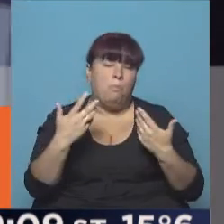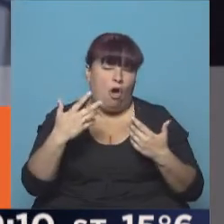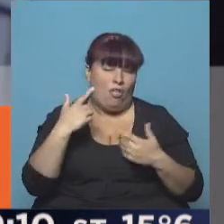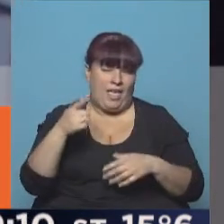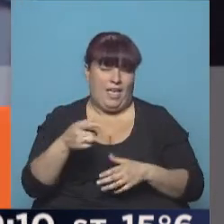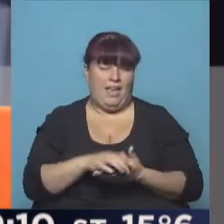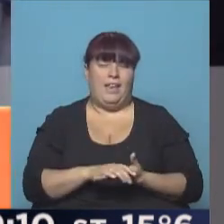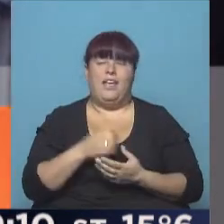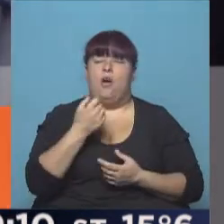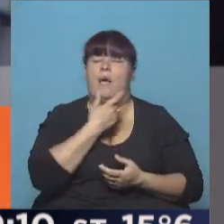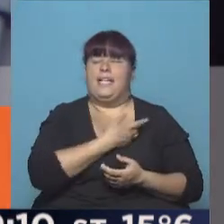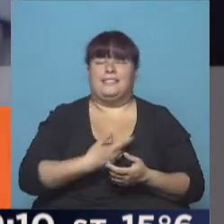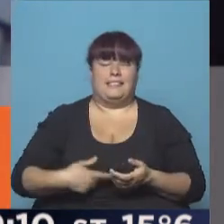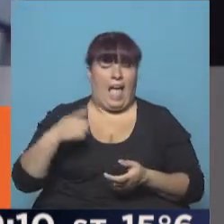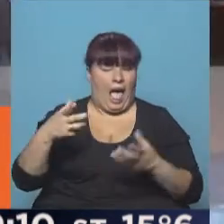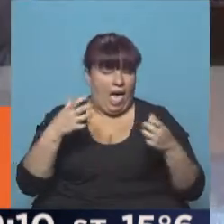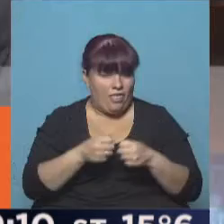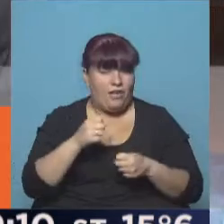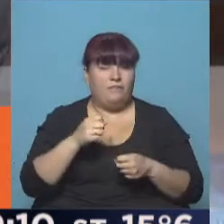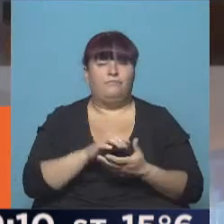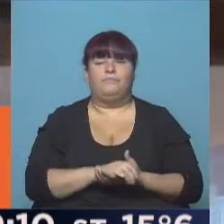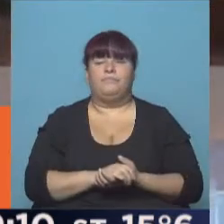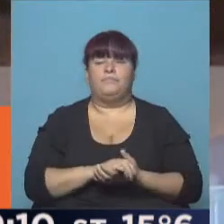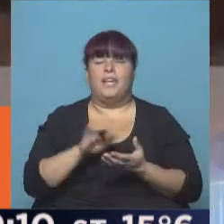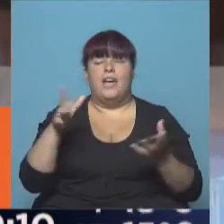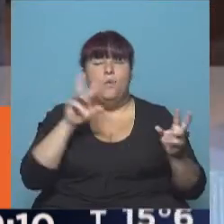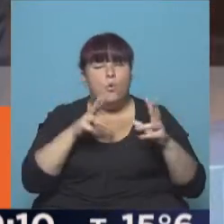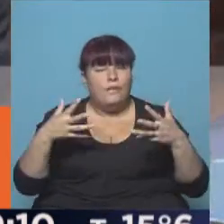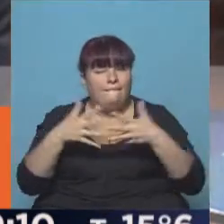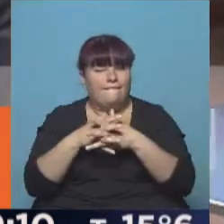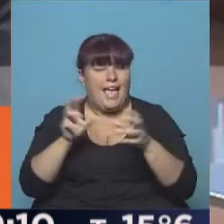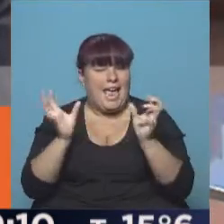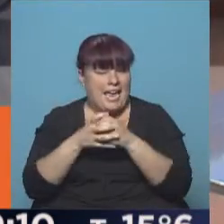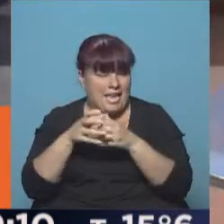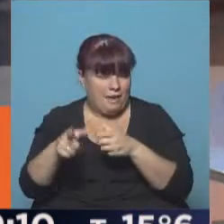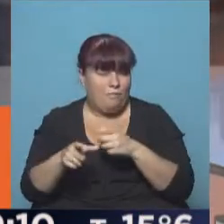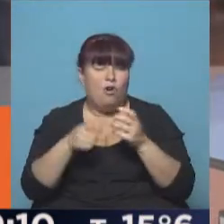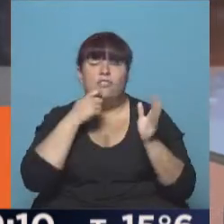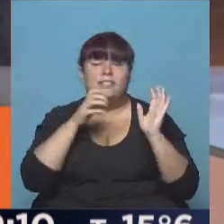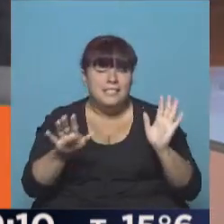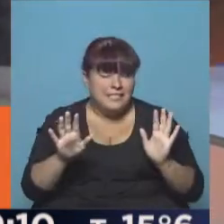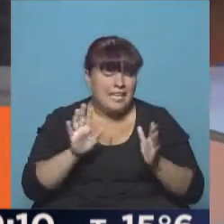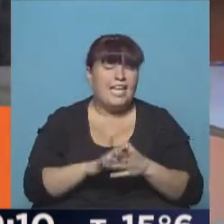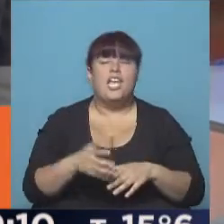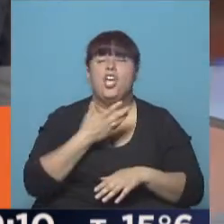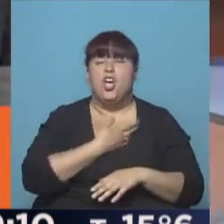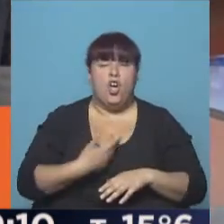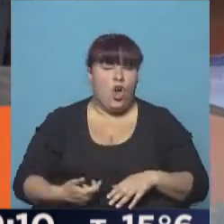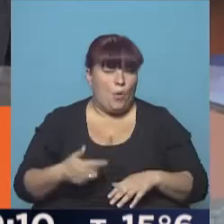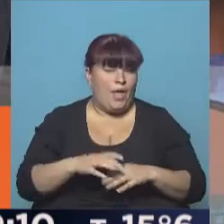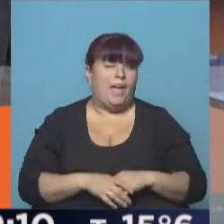toma el poder del Estado galvaniza la unidad de su espacio en la medida en que al gobierno le